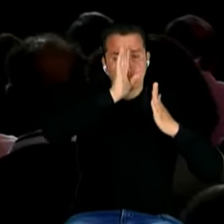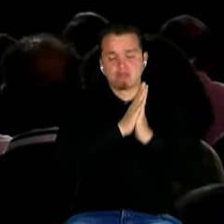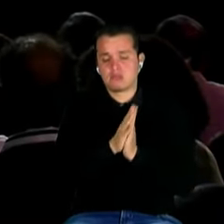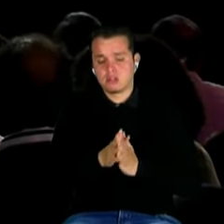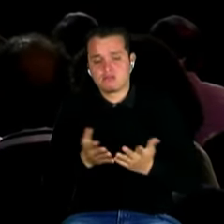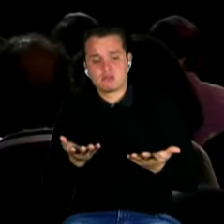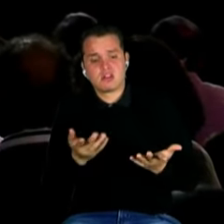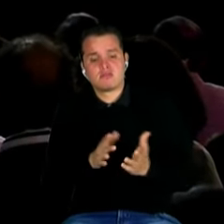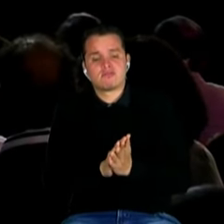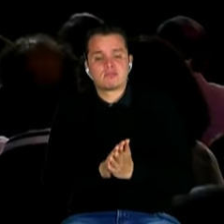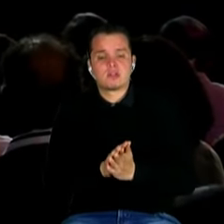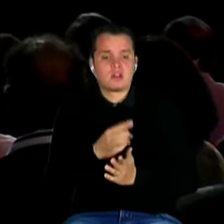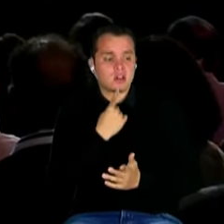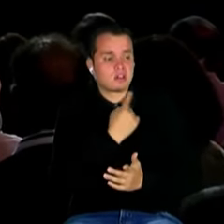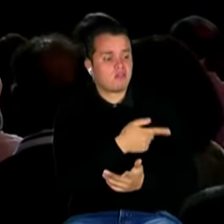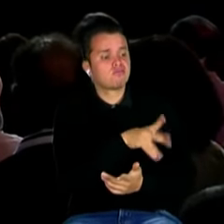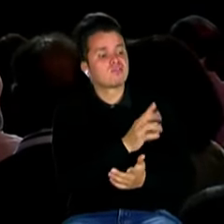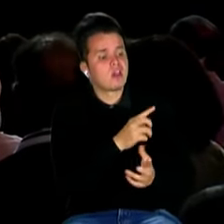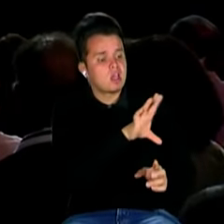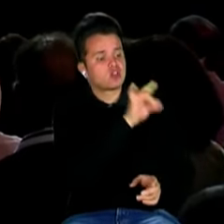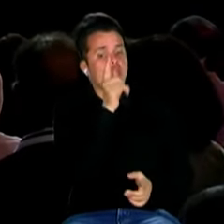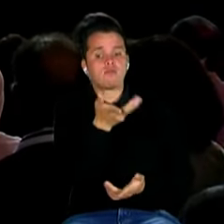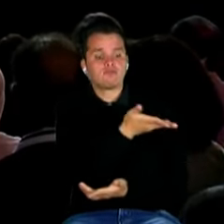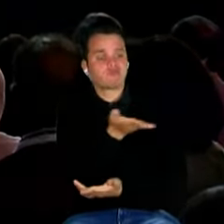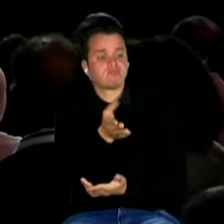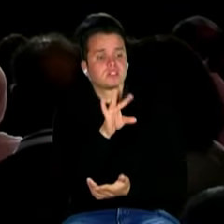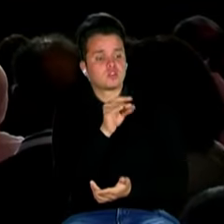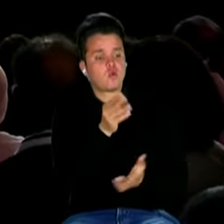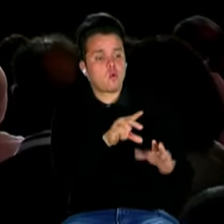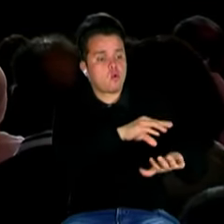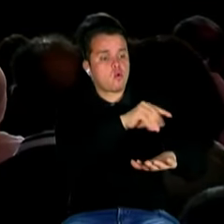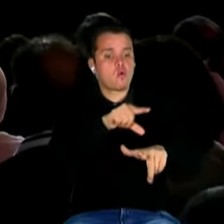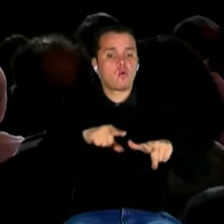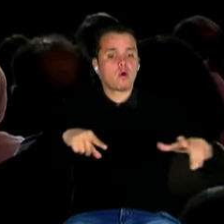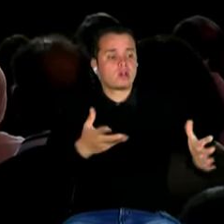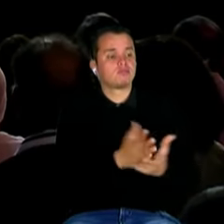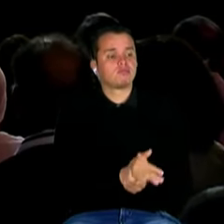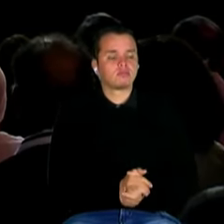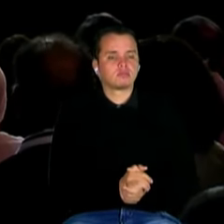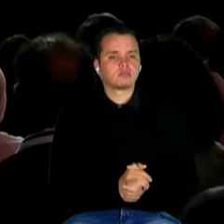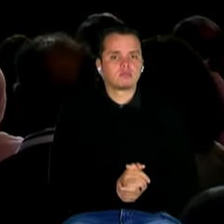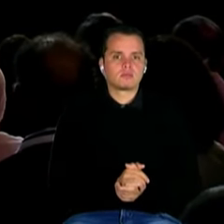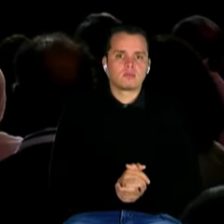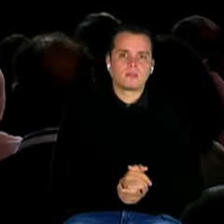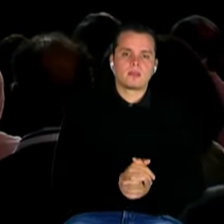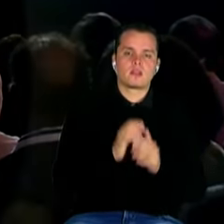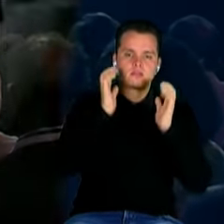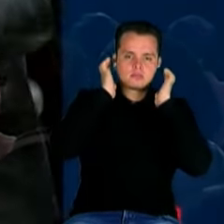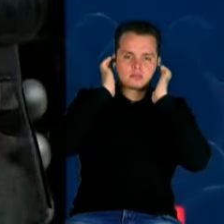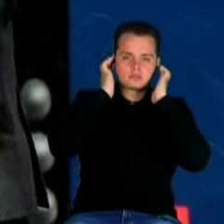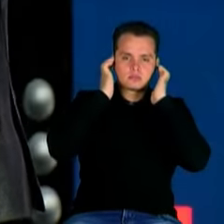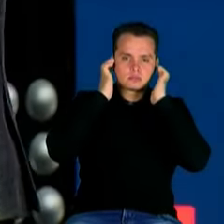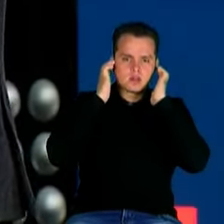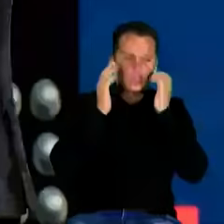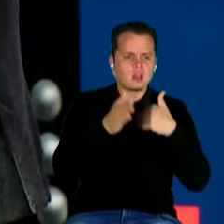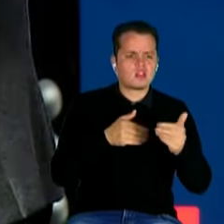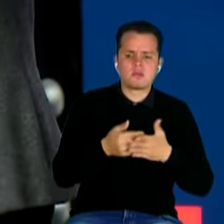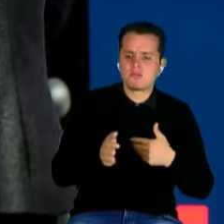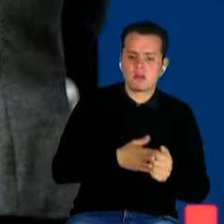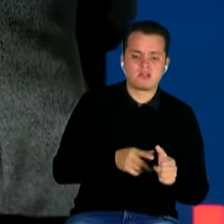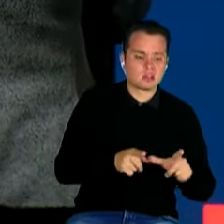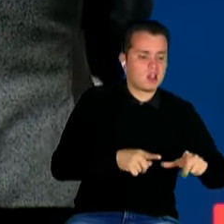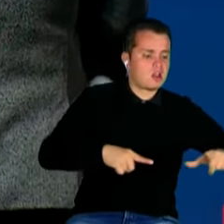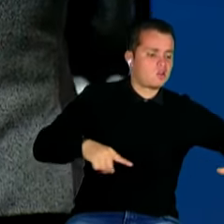Abraham estaba seguro. Y le dijo a Lot, escoge lo que tú quieras. Escoge lo que tú quieras. No me importa